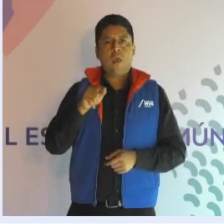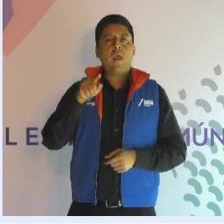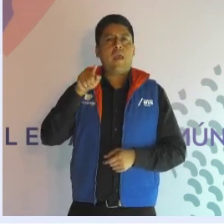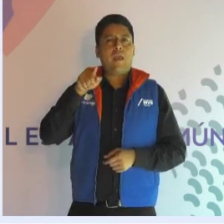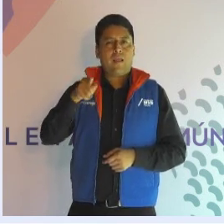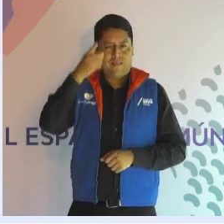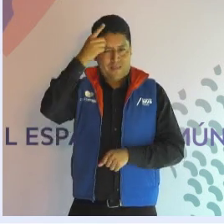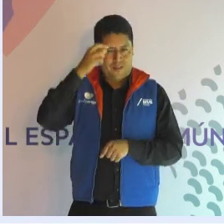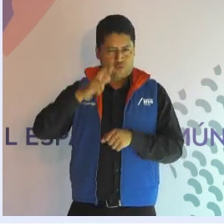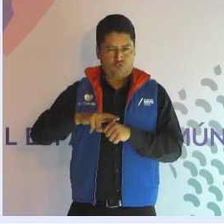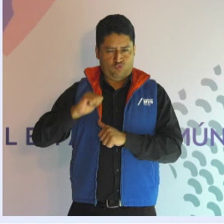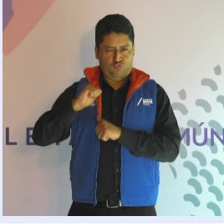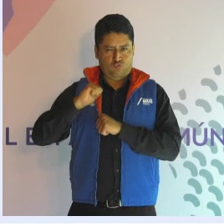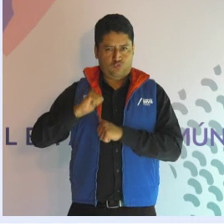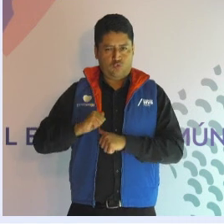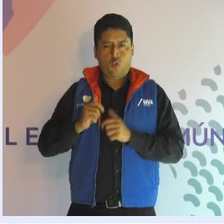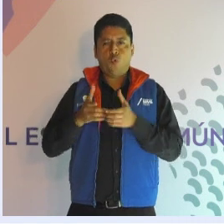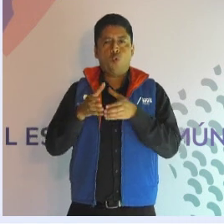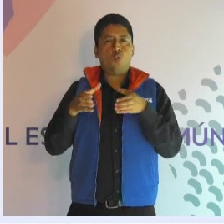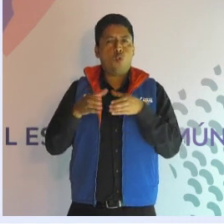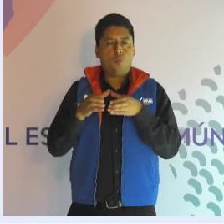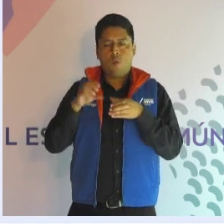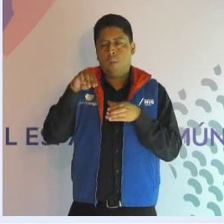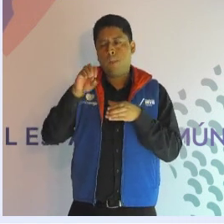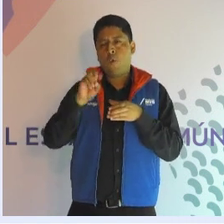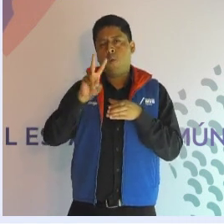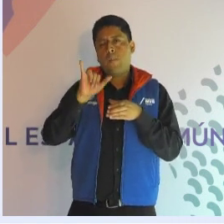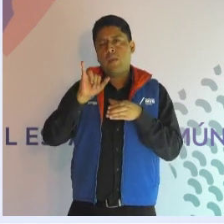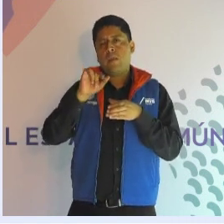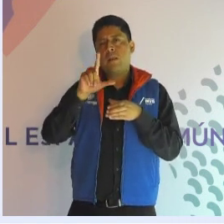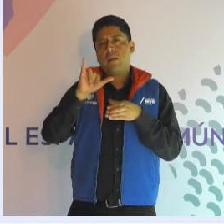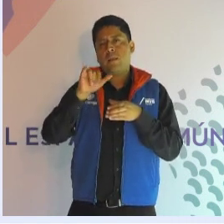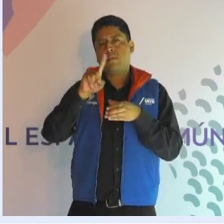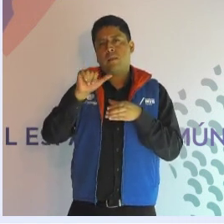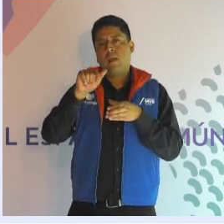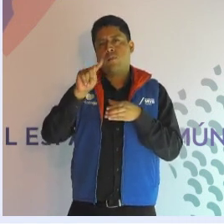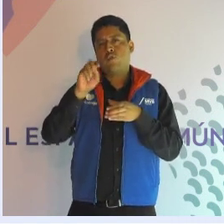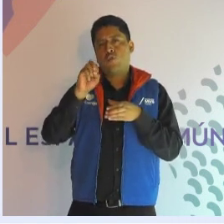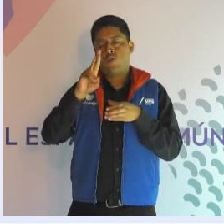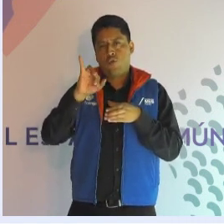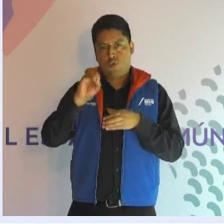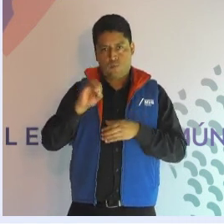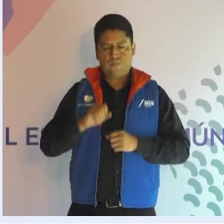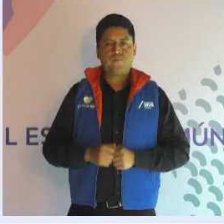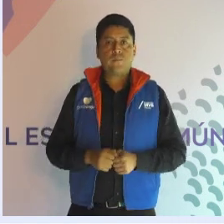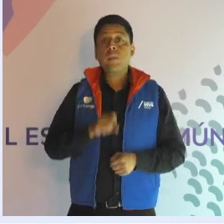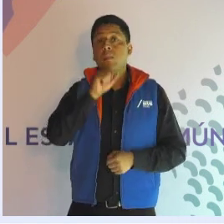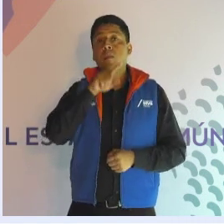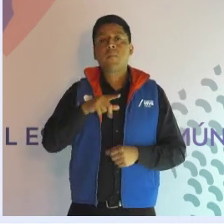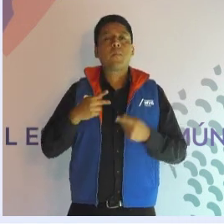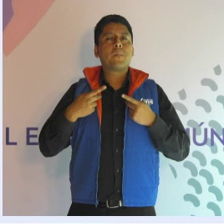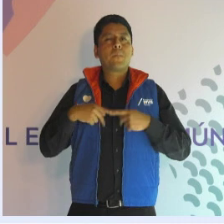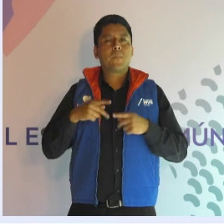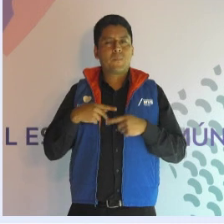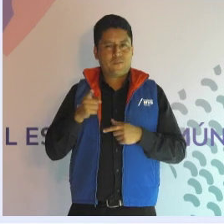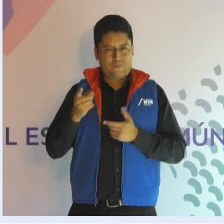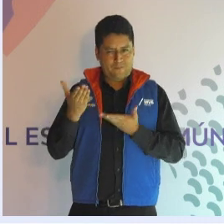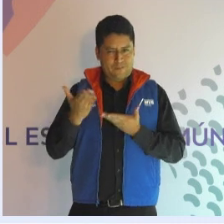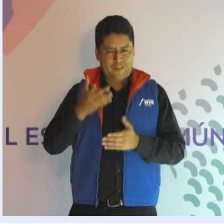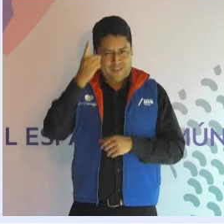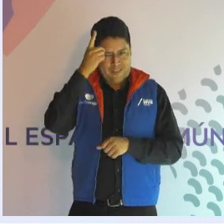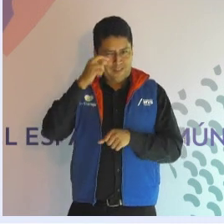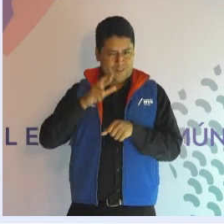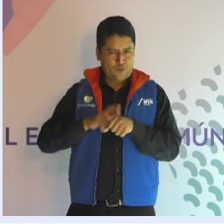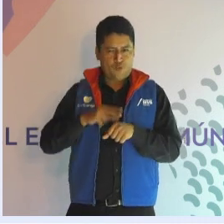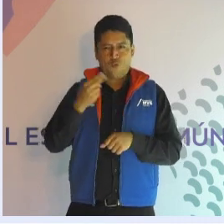Movilizatorio. Muchas gracias. Bienvenido, Héctor. Y también tenemos la asistencia de Carlos González Penilla, director en